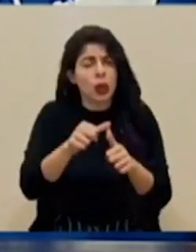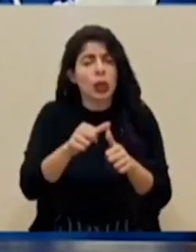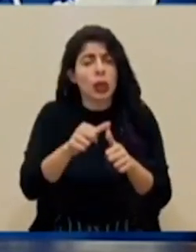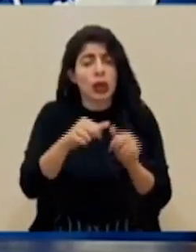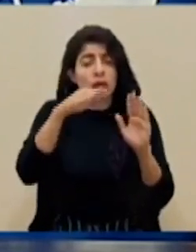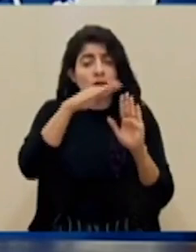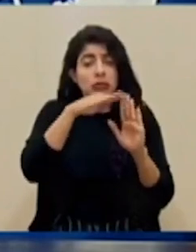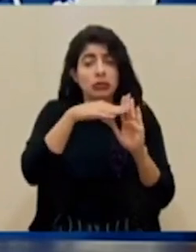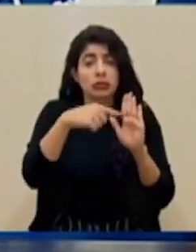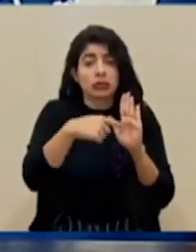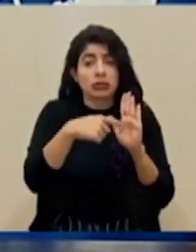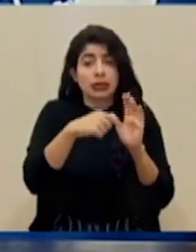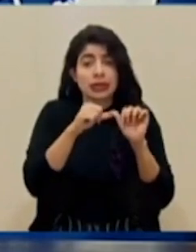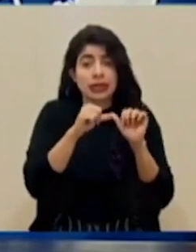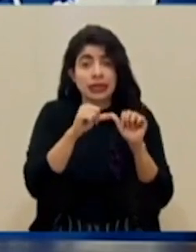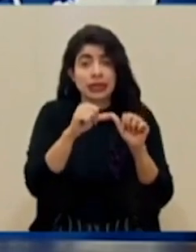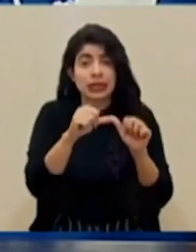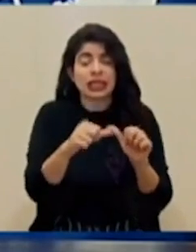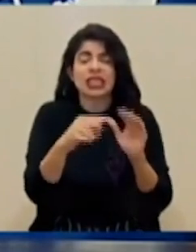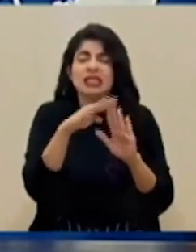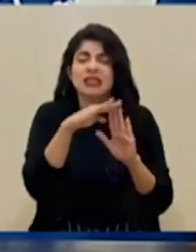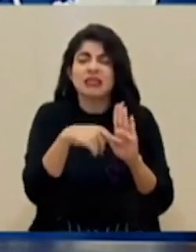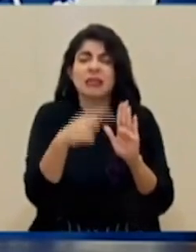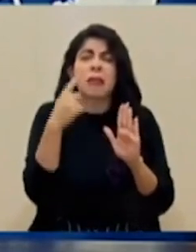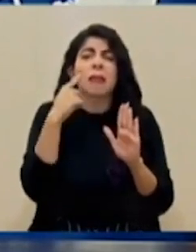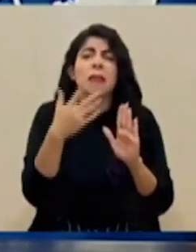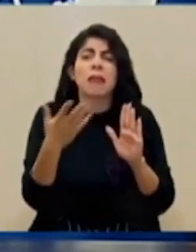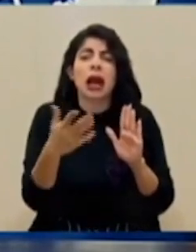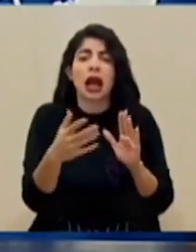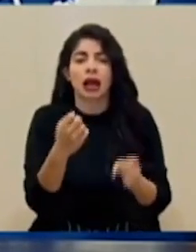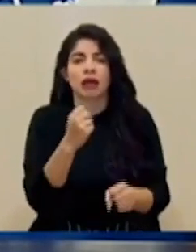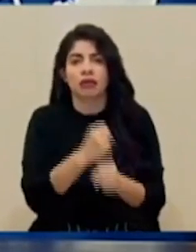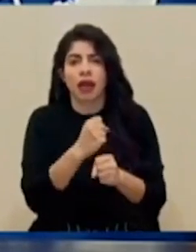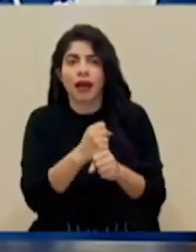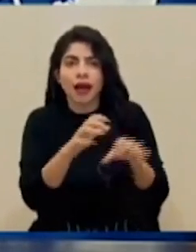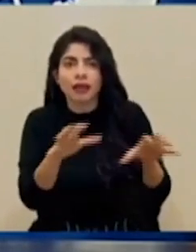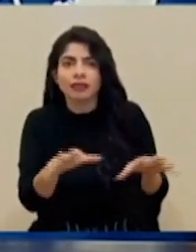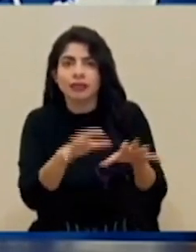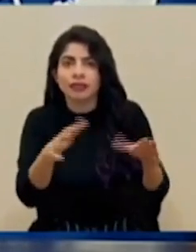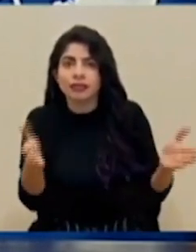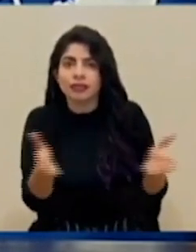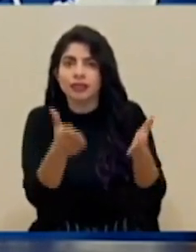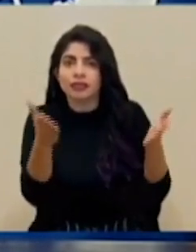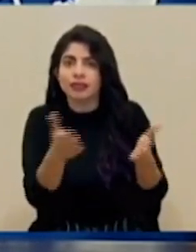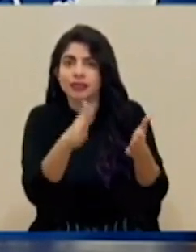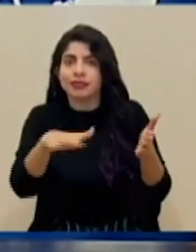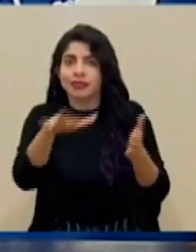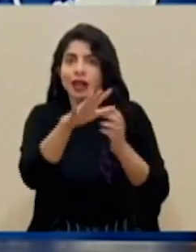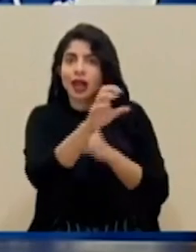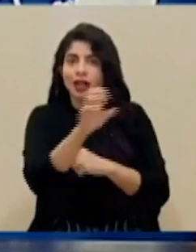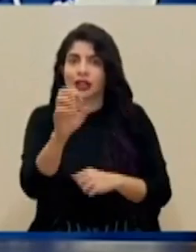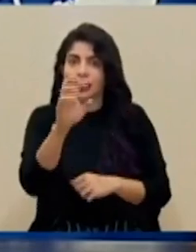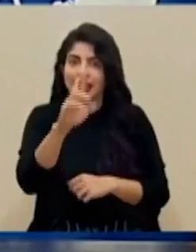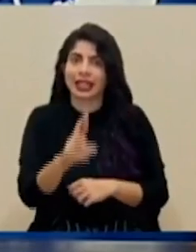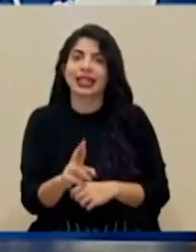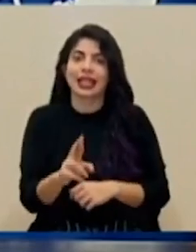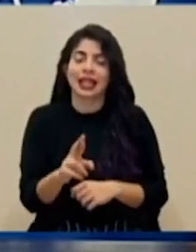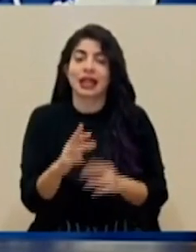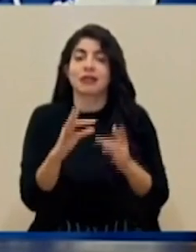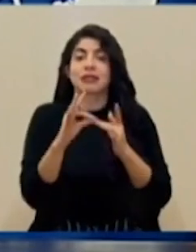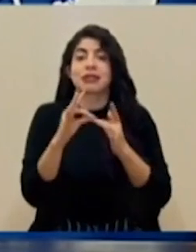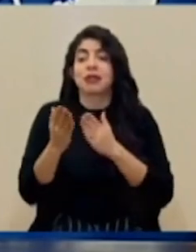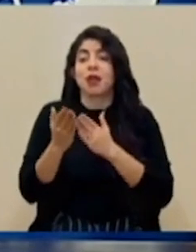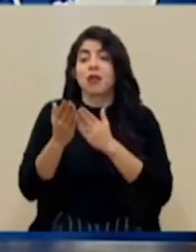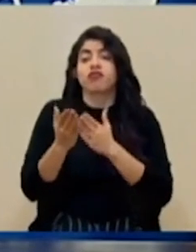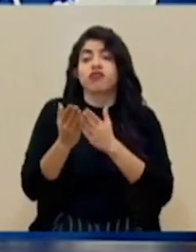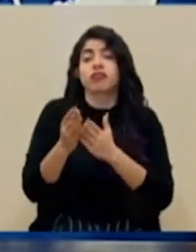estas medidas, que lo que hacen es reactivar el empleo a lo largo y ancho de Costa Rica, en el caso de los yates y